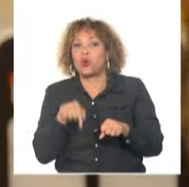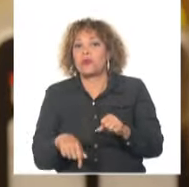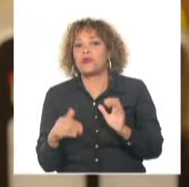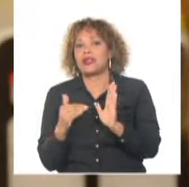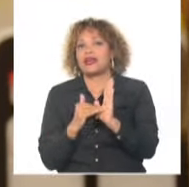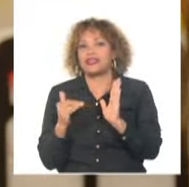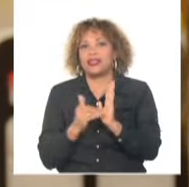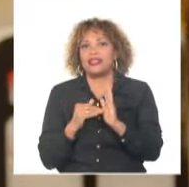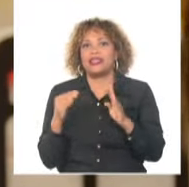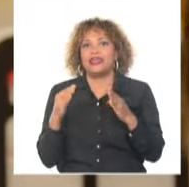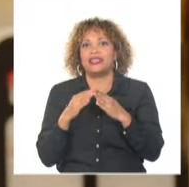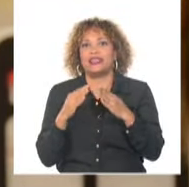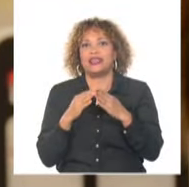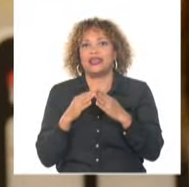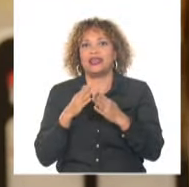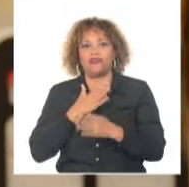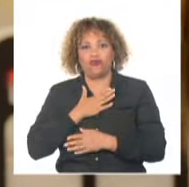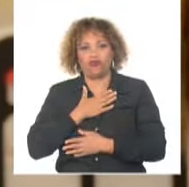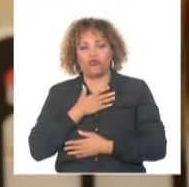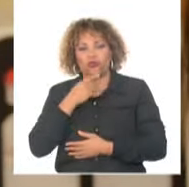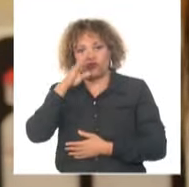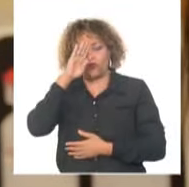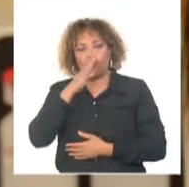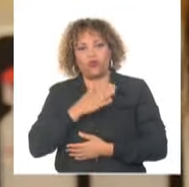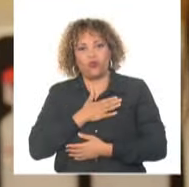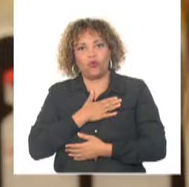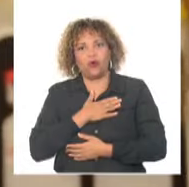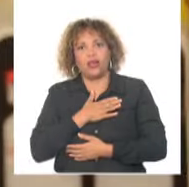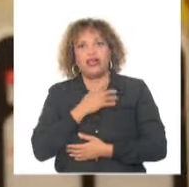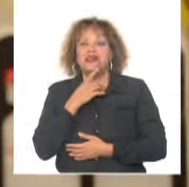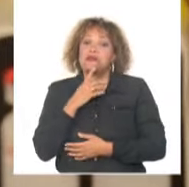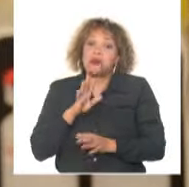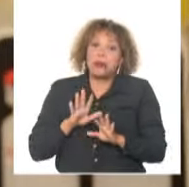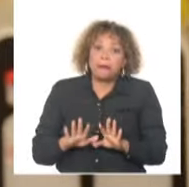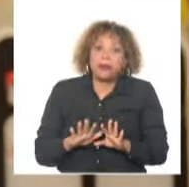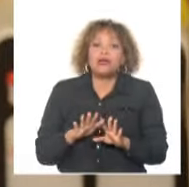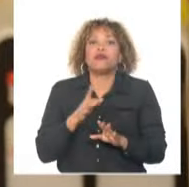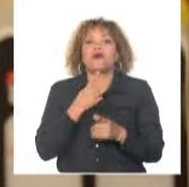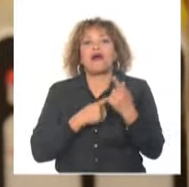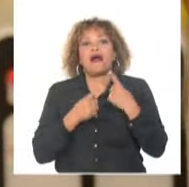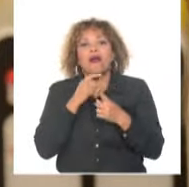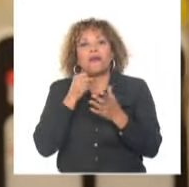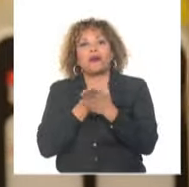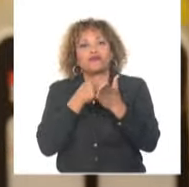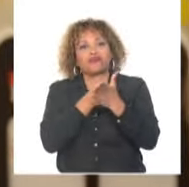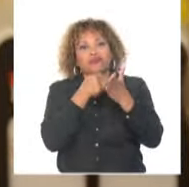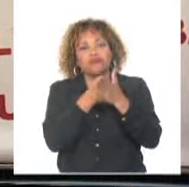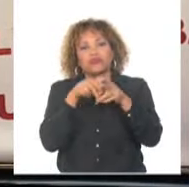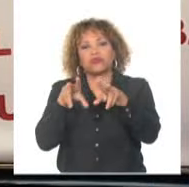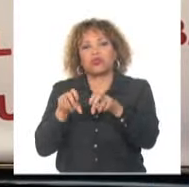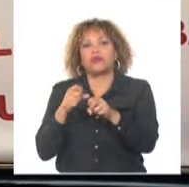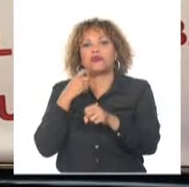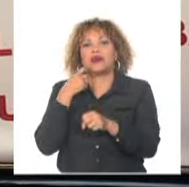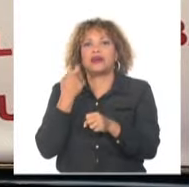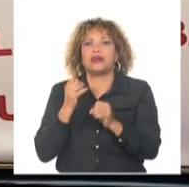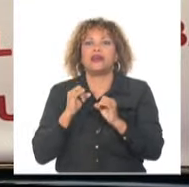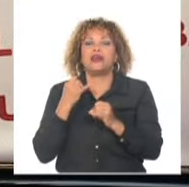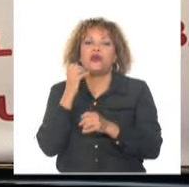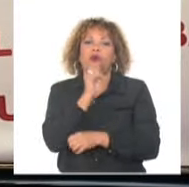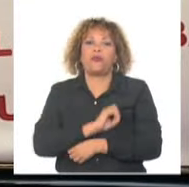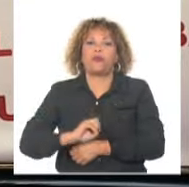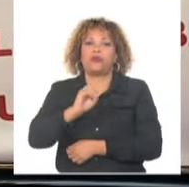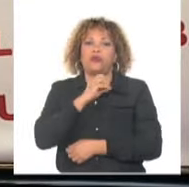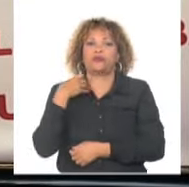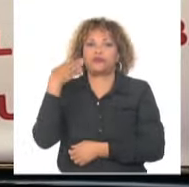la Casa Yo Soy Cuba en Tremblé, y espero que sirva como motor de nuevas oportunidades hacia el futuro. En el encuentro